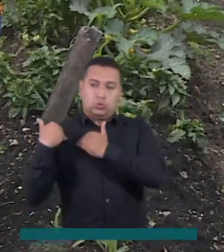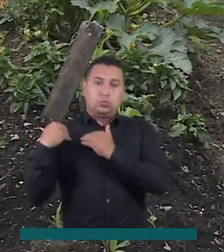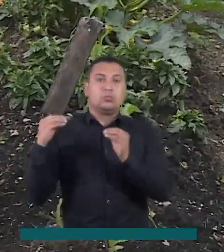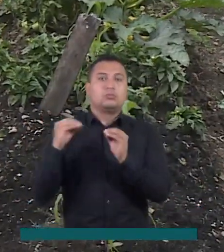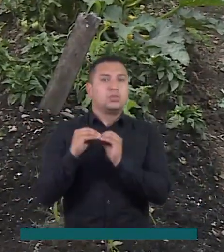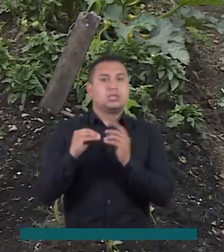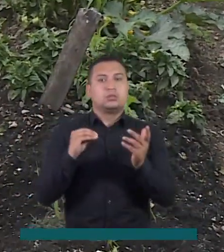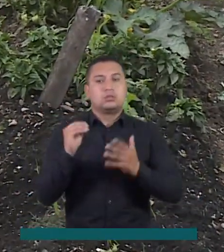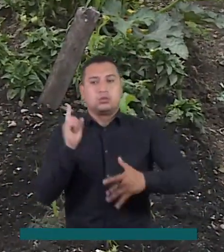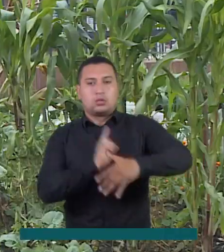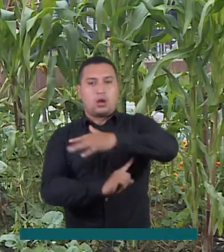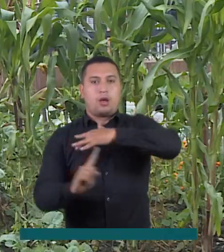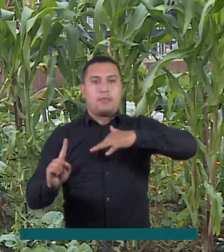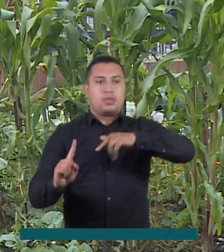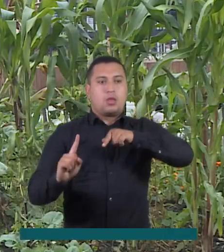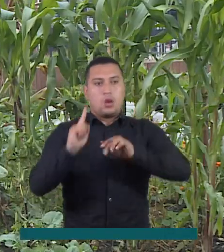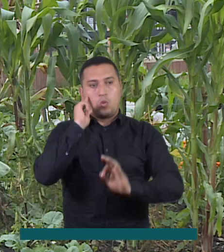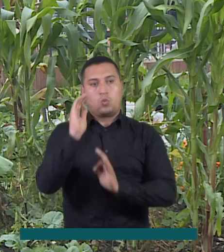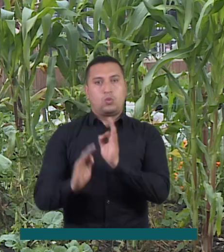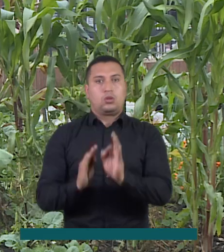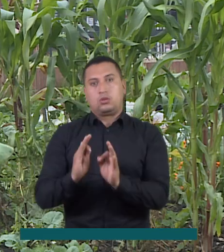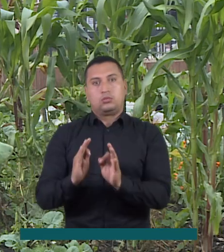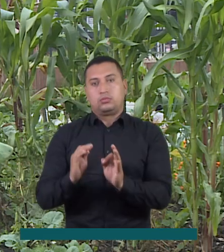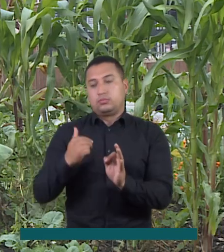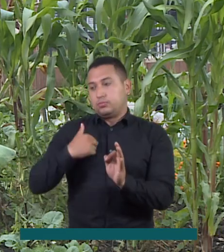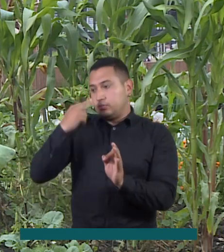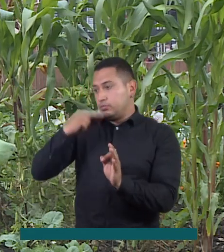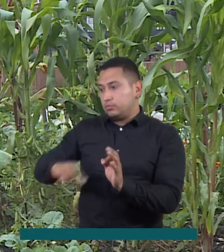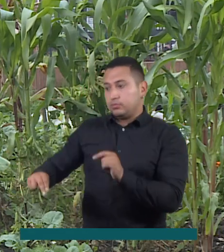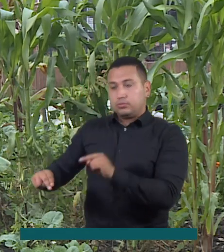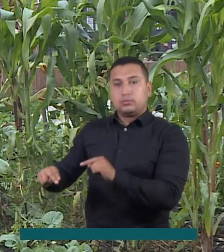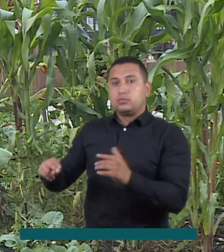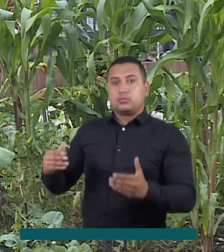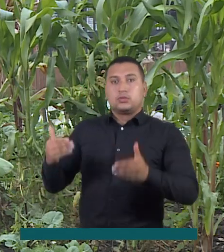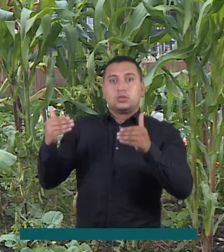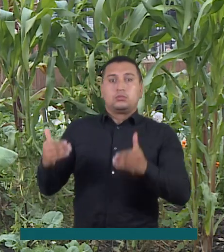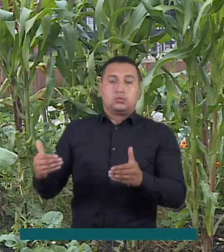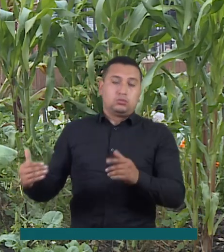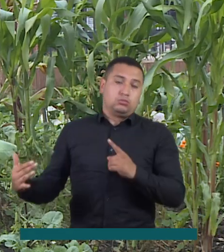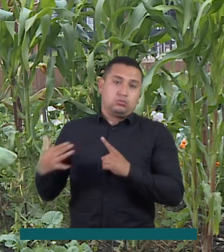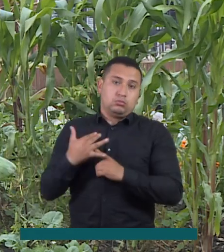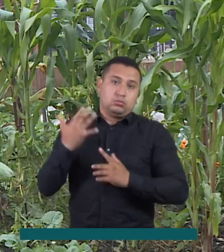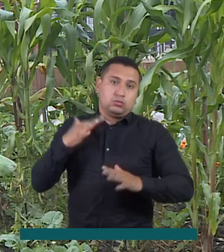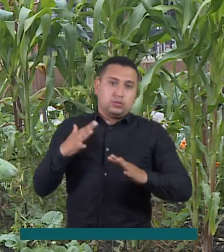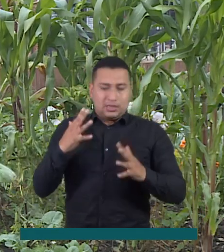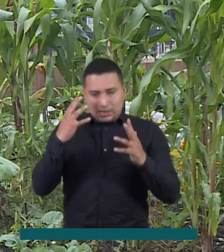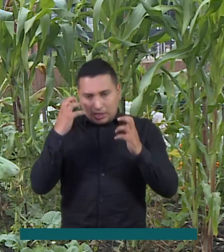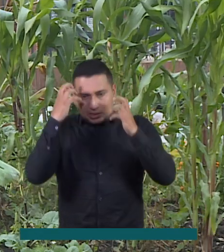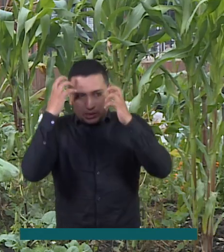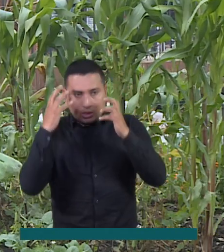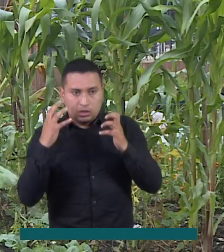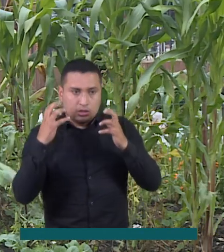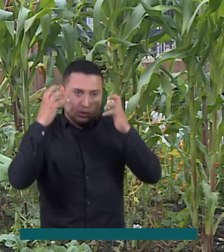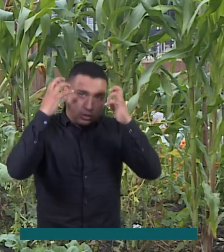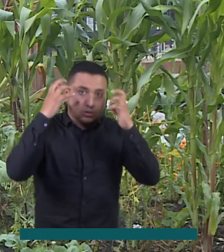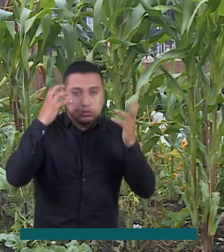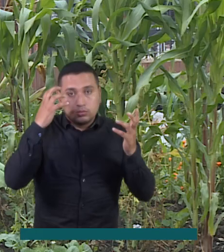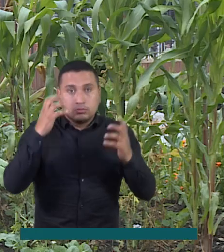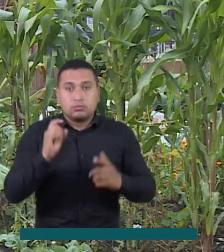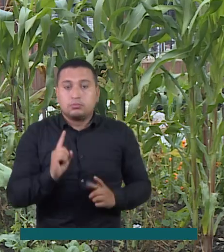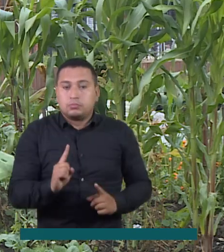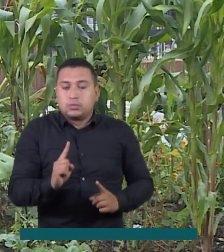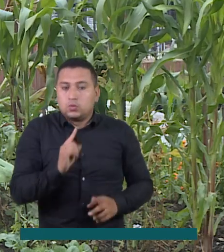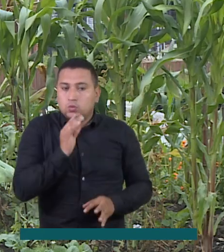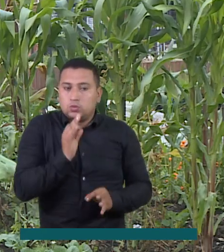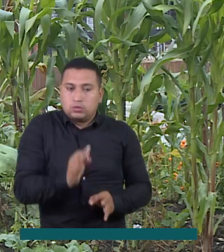El estar uno con un niño con discapacidad es un poco estresante, pero en sí un oficio es